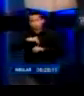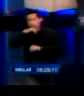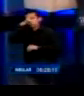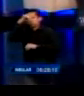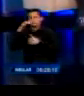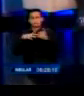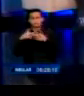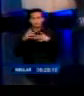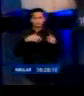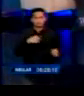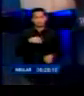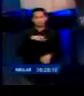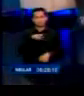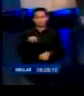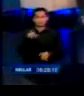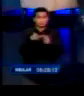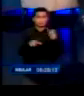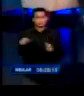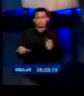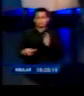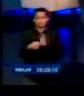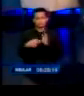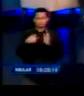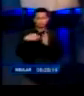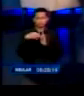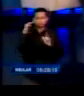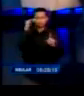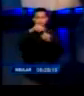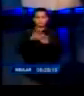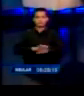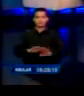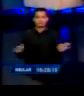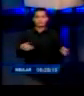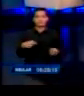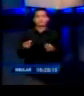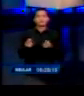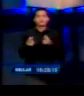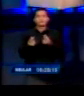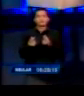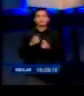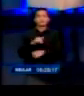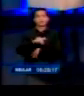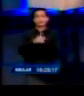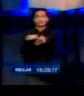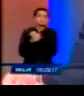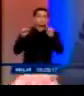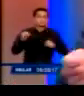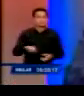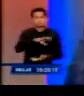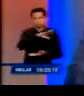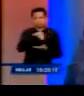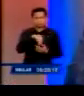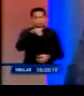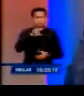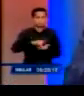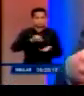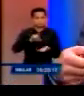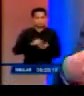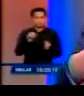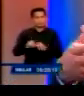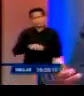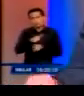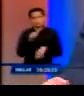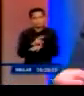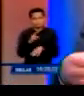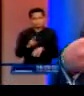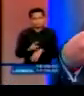se acerca a un macroagente, carga y envía una transferencia y automáticamente su familiar en la grande ciudad lo puede hacer, utilizar o descargar en otro